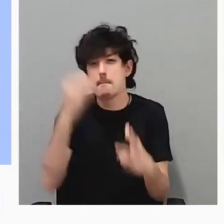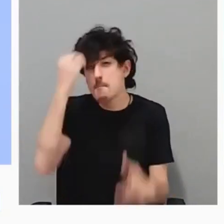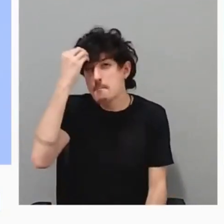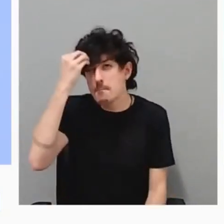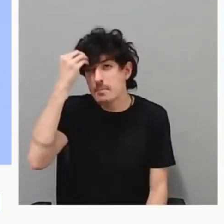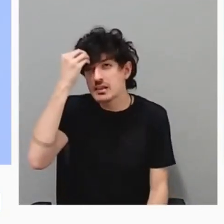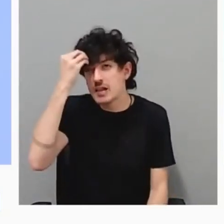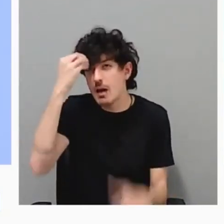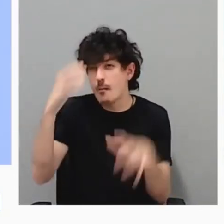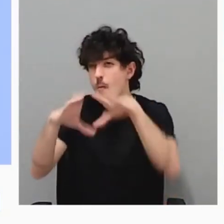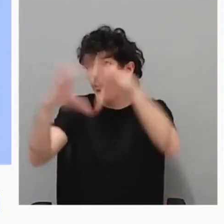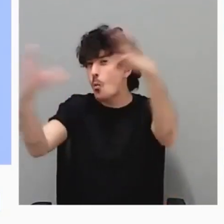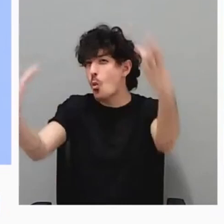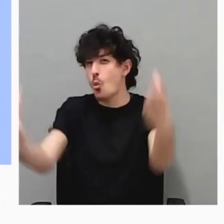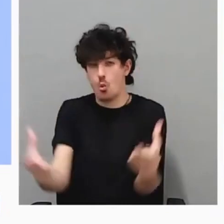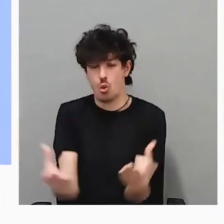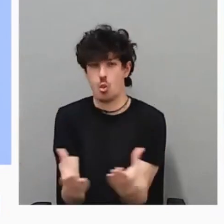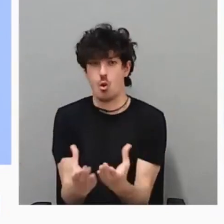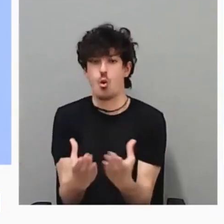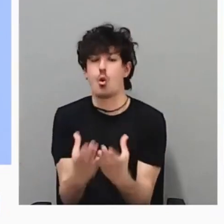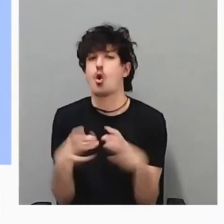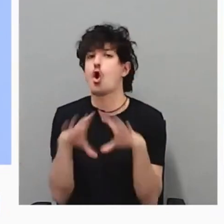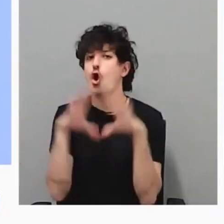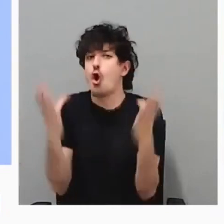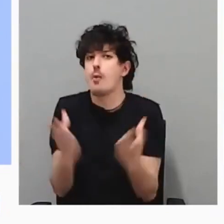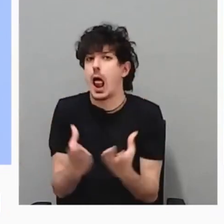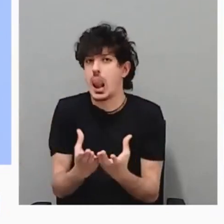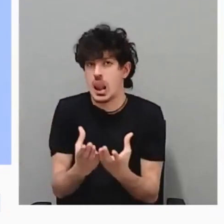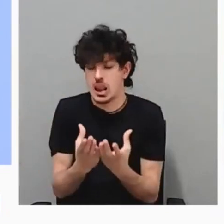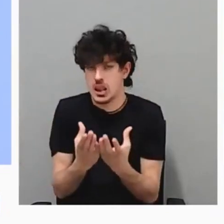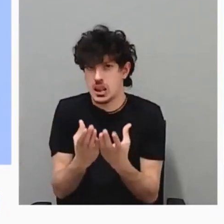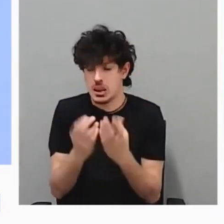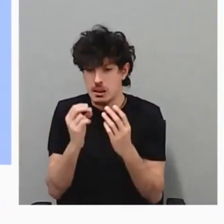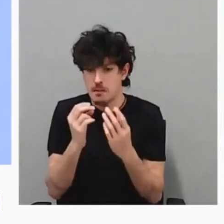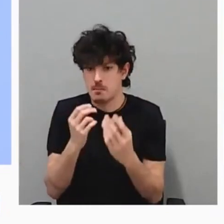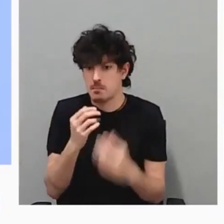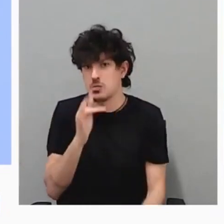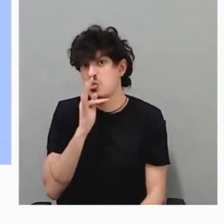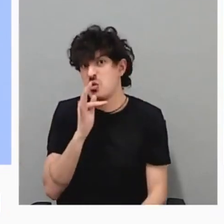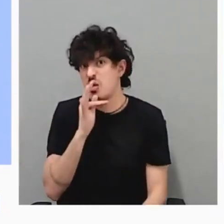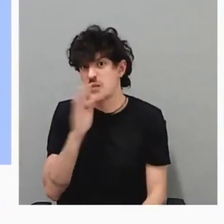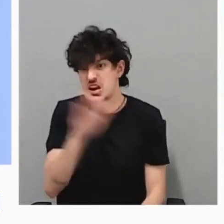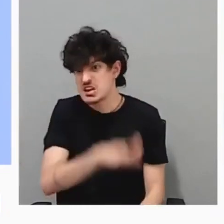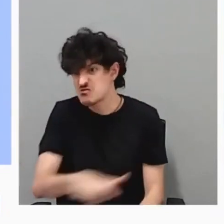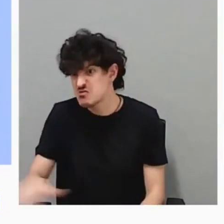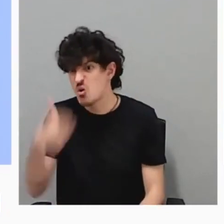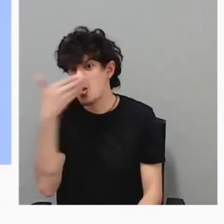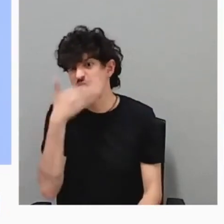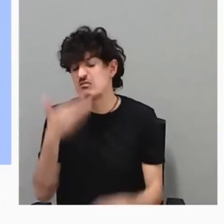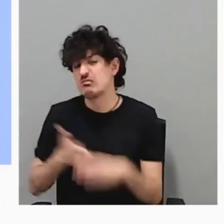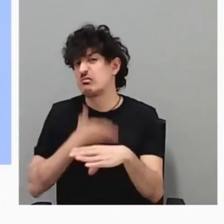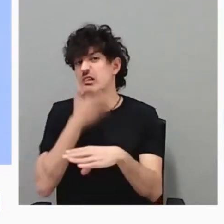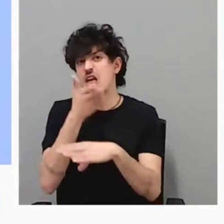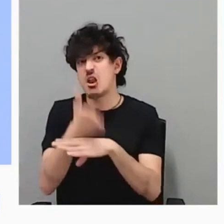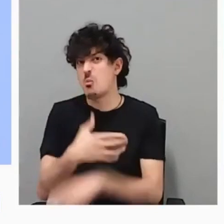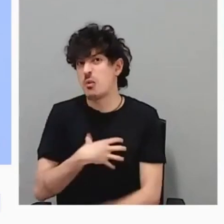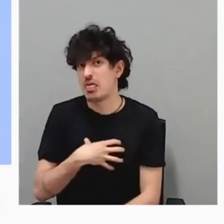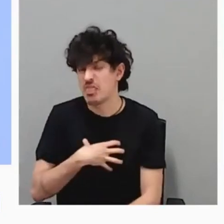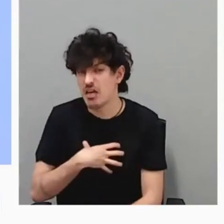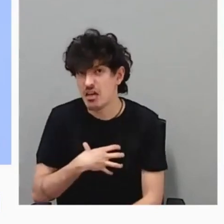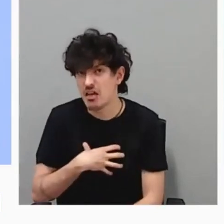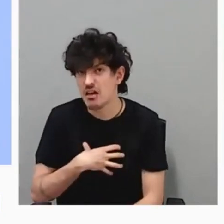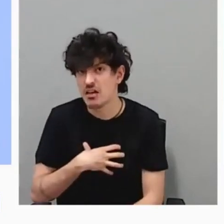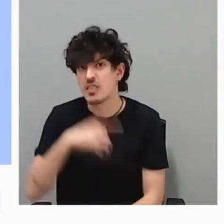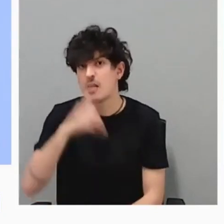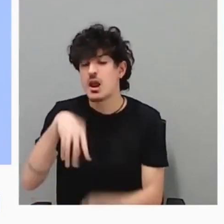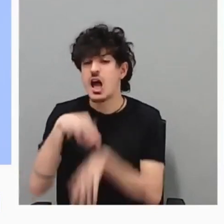global en el que vivimos y pensemos que todavía hay muchos niños que no pueden asistir a la escuela, pensemos en la Agenda 2030, que seguro que Luis